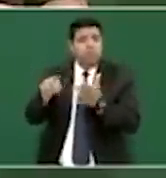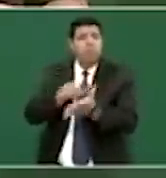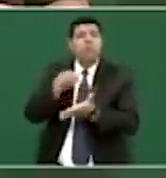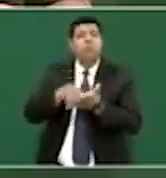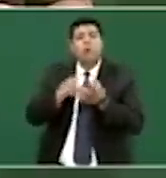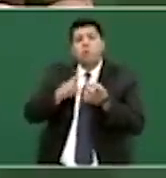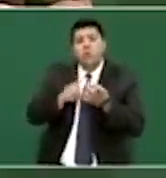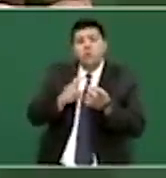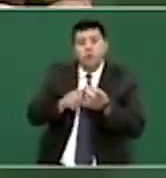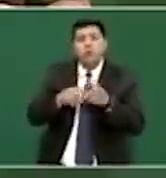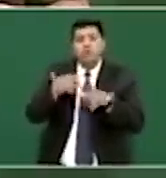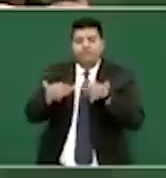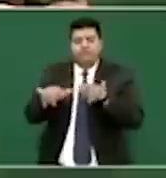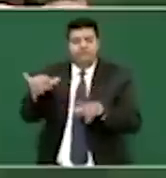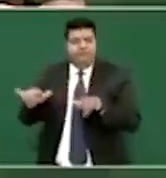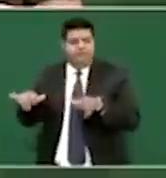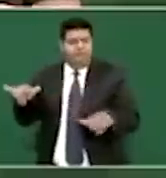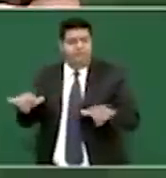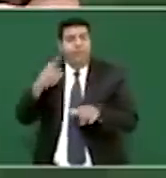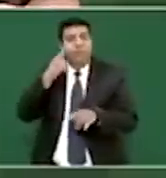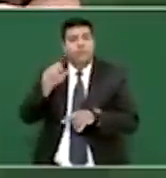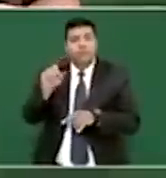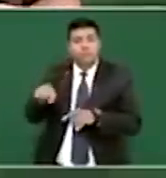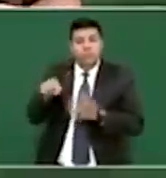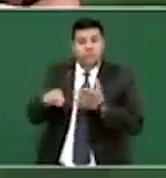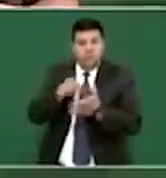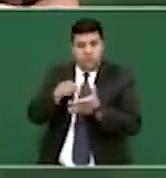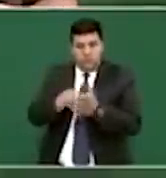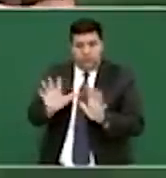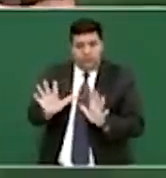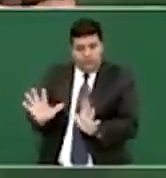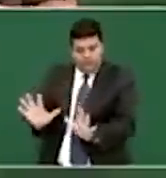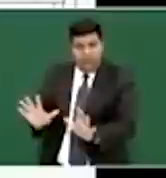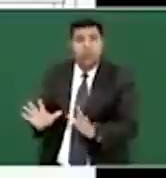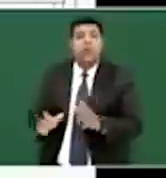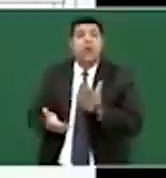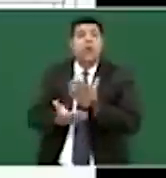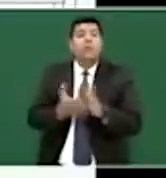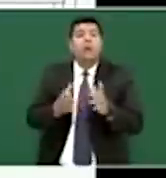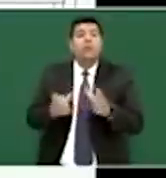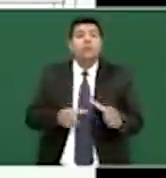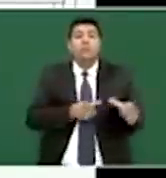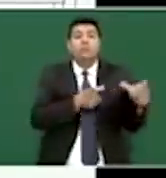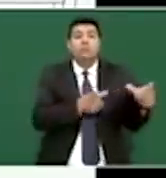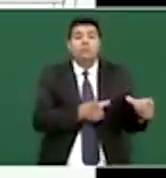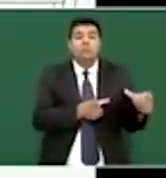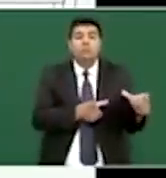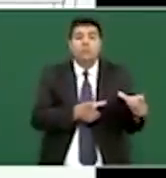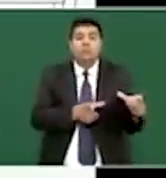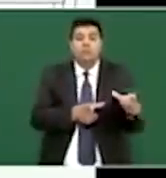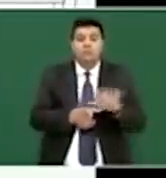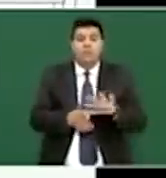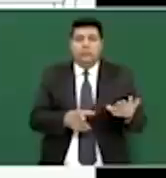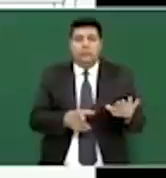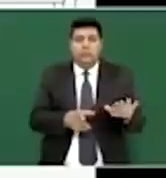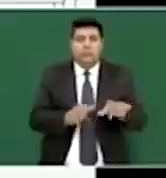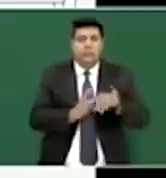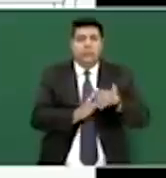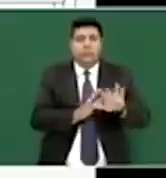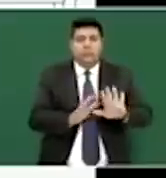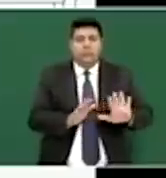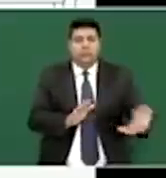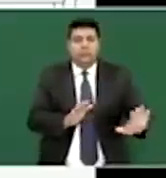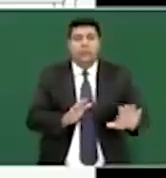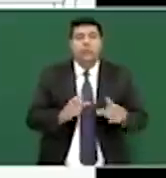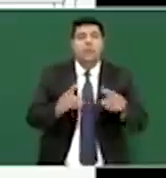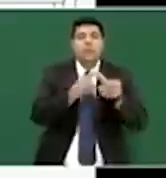de la exposición estática, y en la parte achurada que está a su lado, bueno, al lado izquierdo